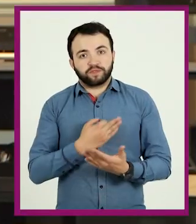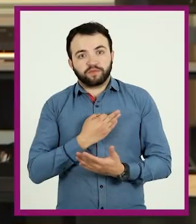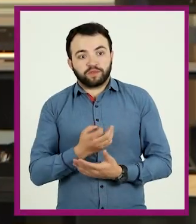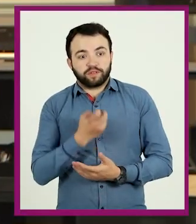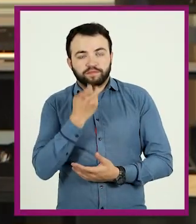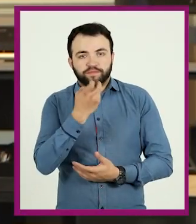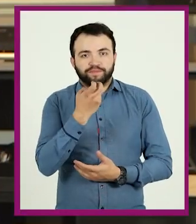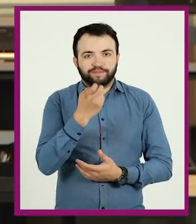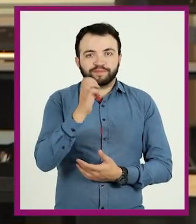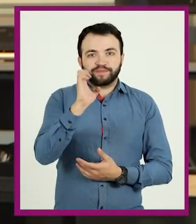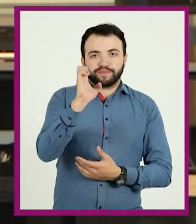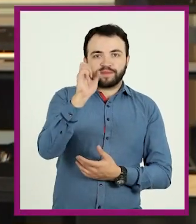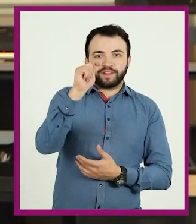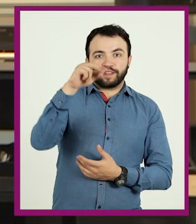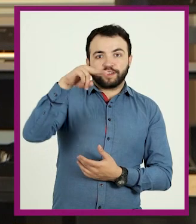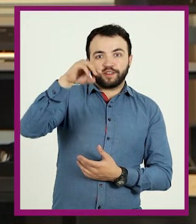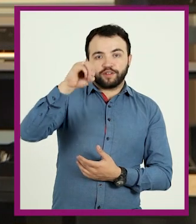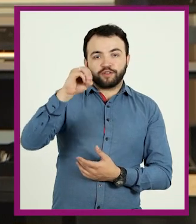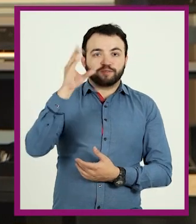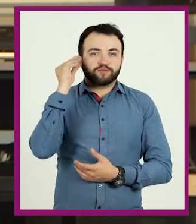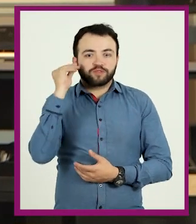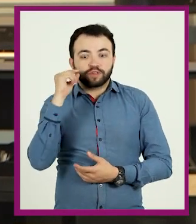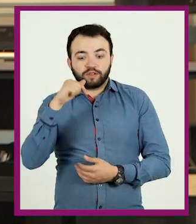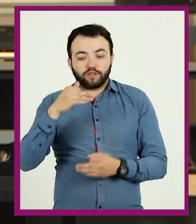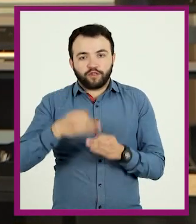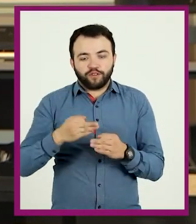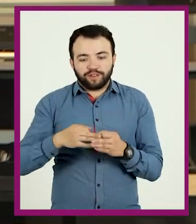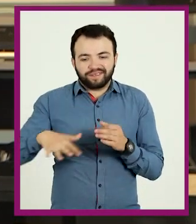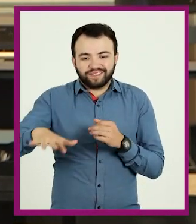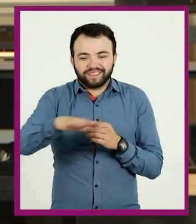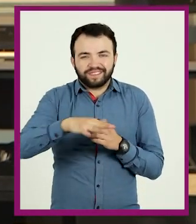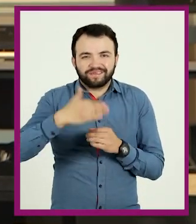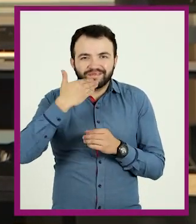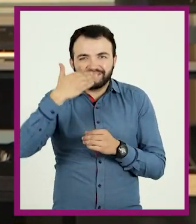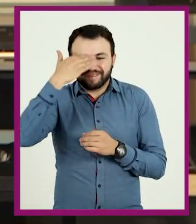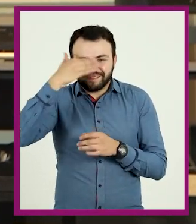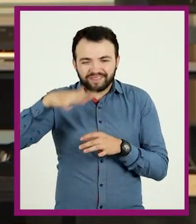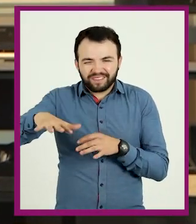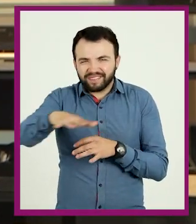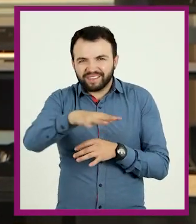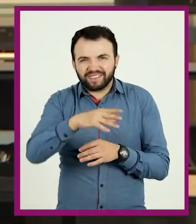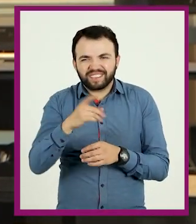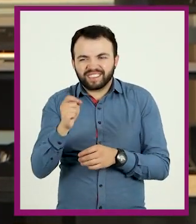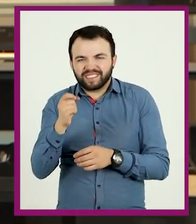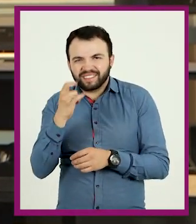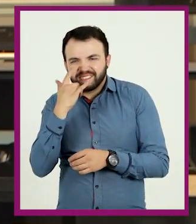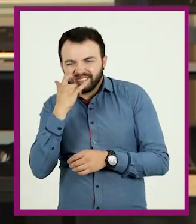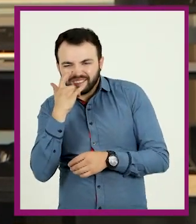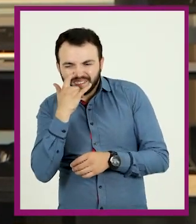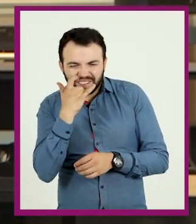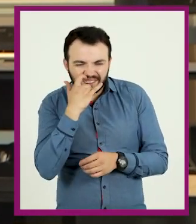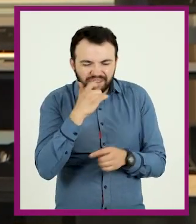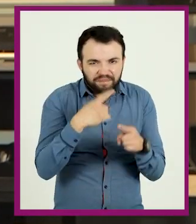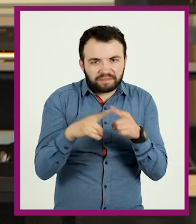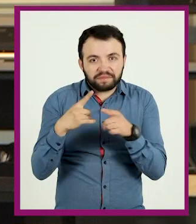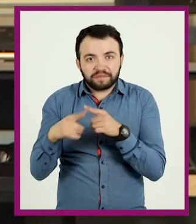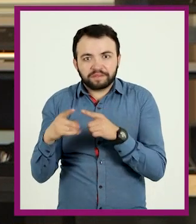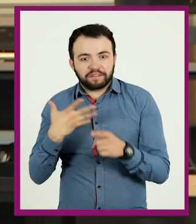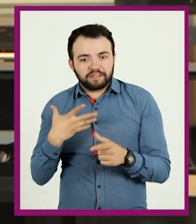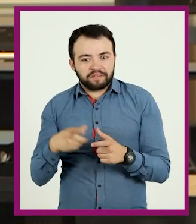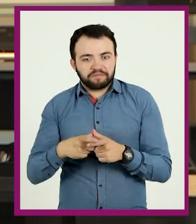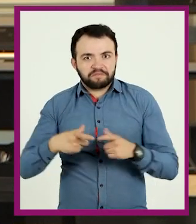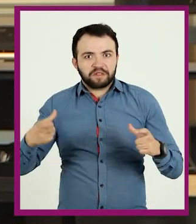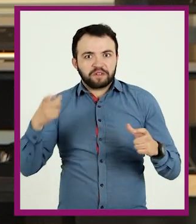Pues esto fue Etnomúsica, nos quedamos en el Medio Oriente hoy, un viaje muy interesante por toda esa región que bueno, tiene una música